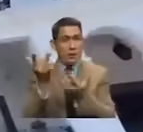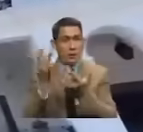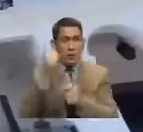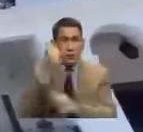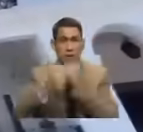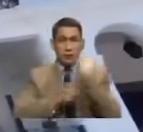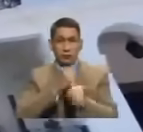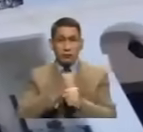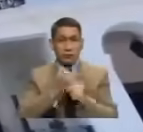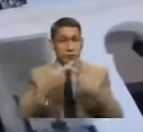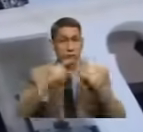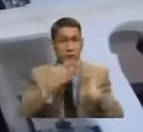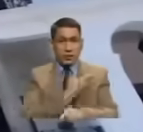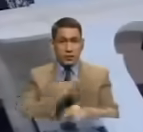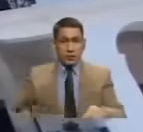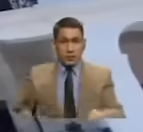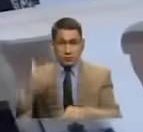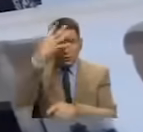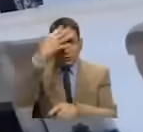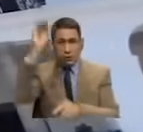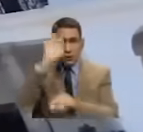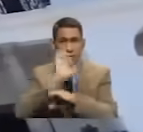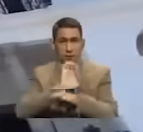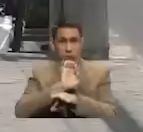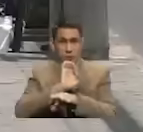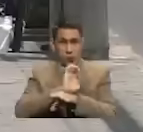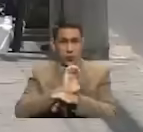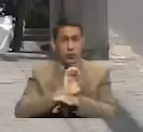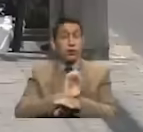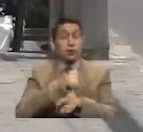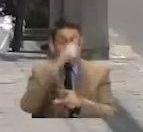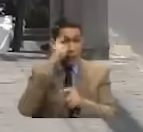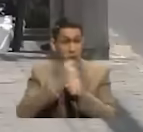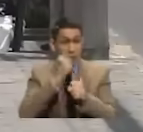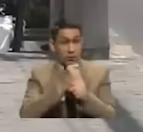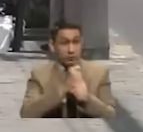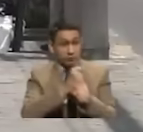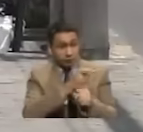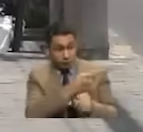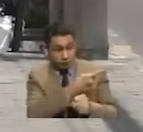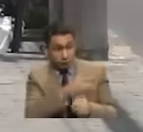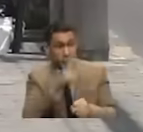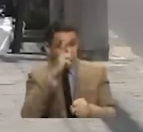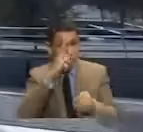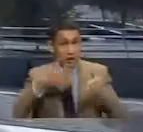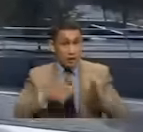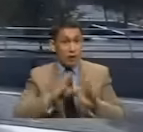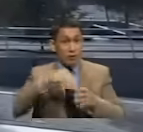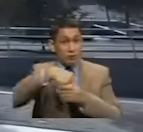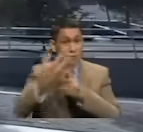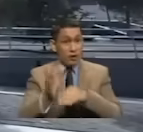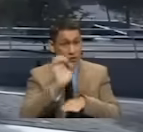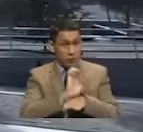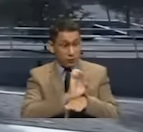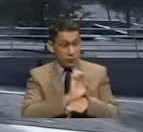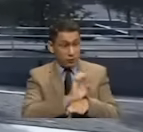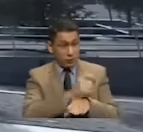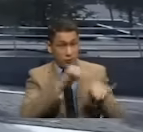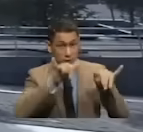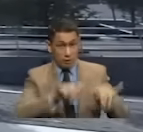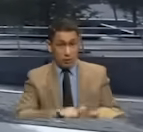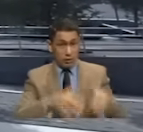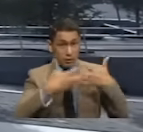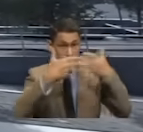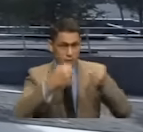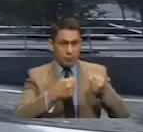El presidente Daniel Noboa confirmó que Ecuador trabajará en la deportación de extranjeros que están en las cárceles del país. Y en la Asamblea Nacional, Lucía Jaramillo presentó